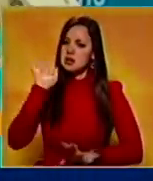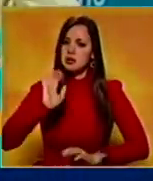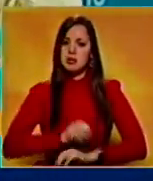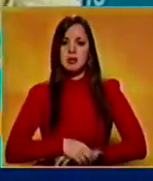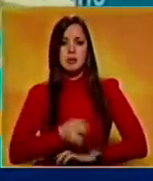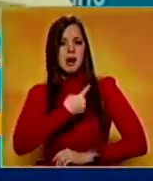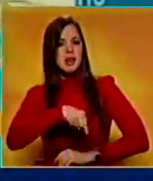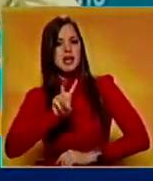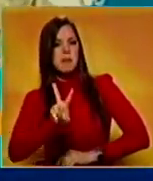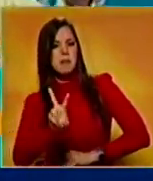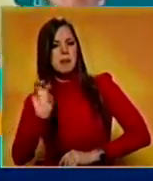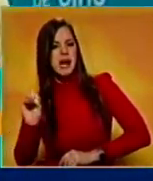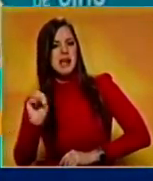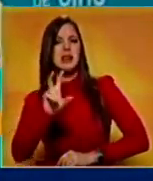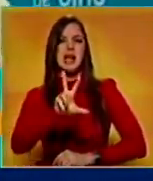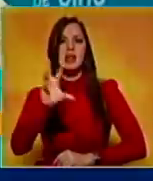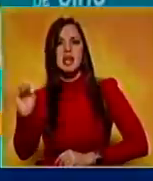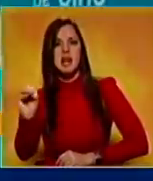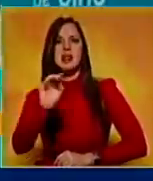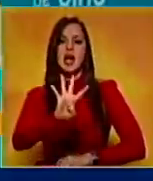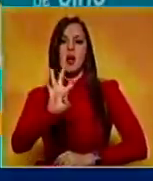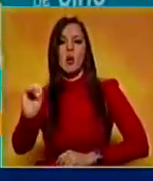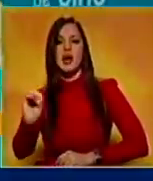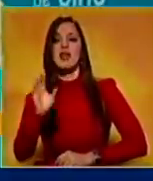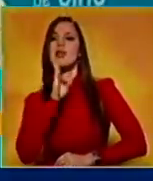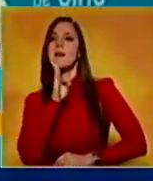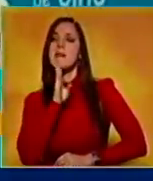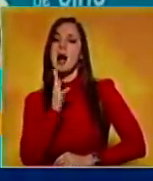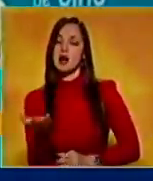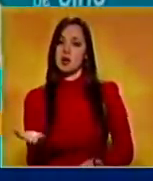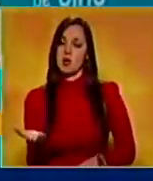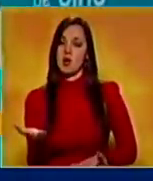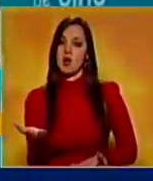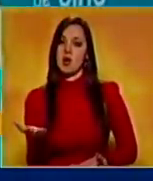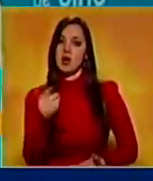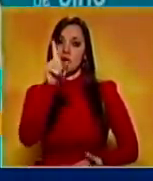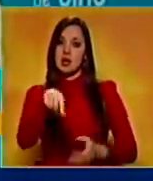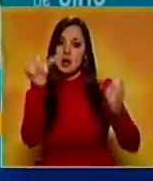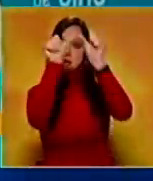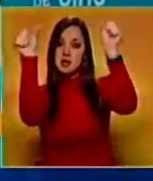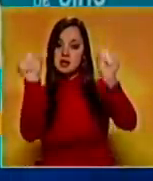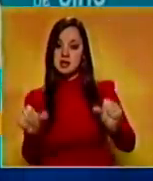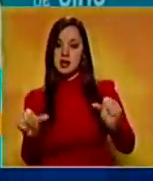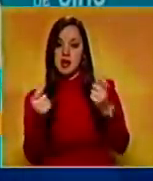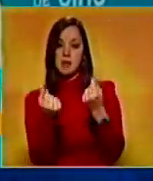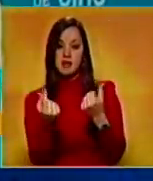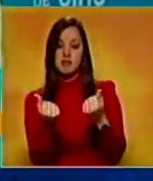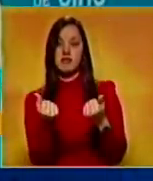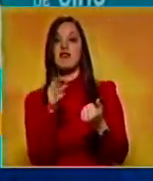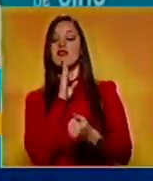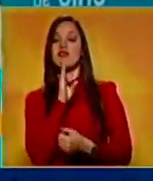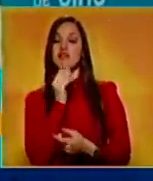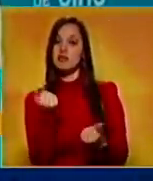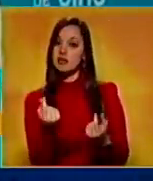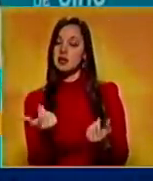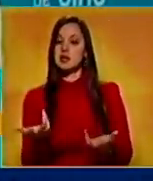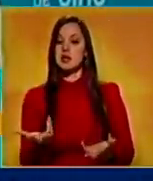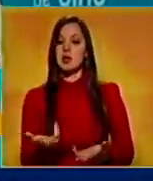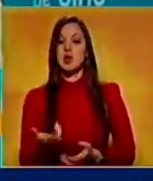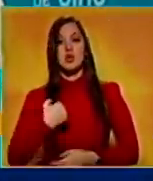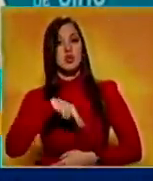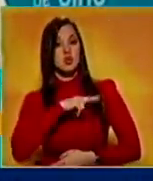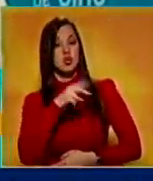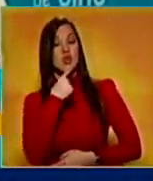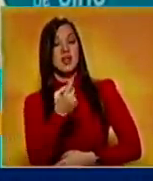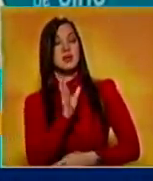20, 30, 40 bancos y sistemas financieros, diríamos nosotros, en vez